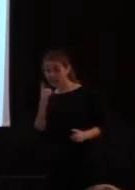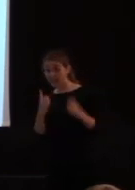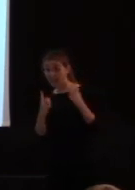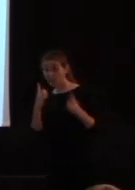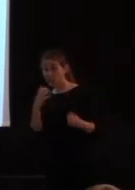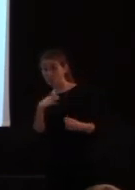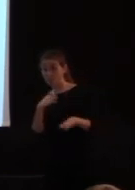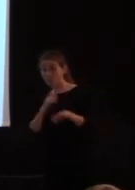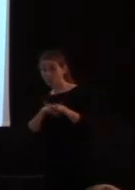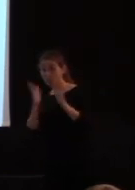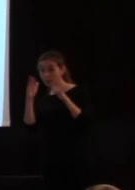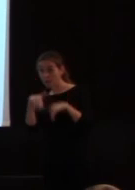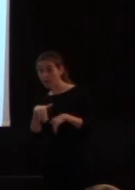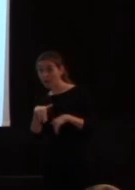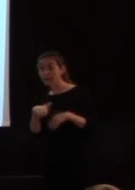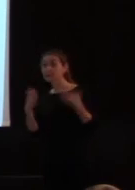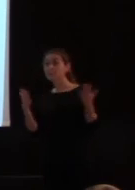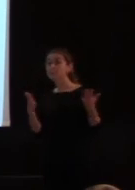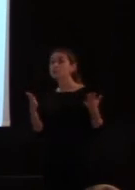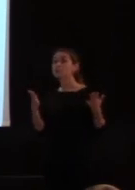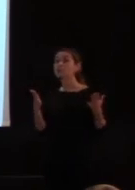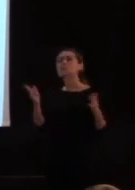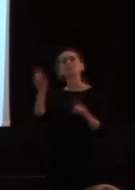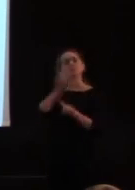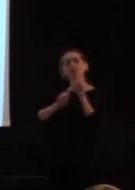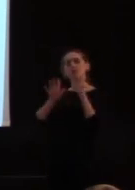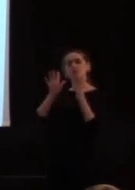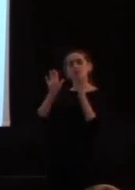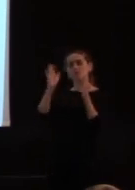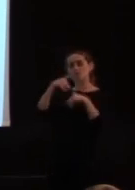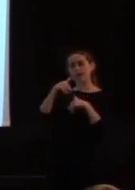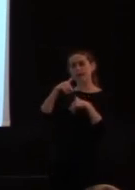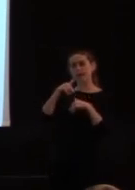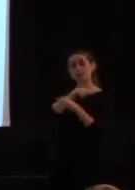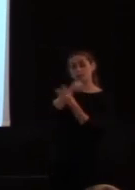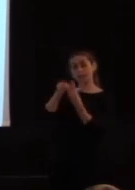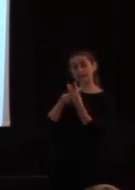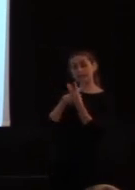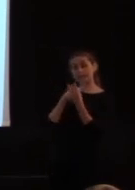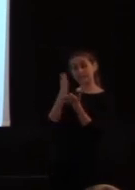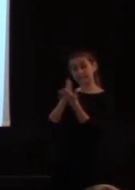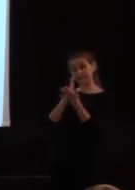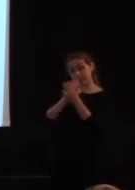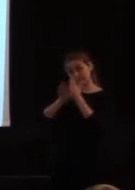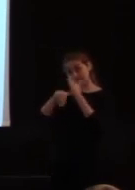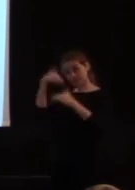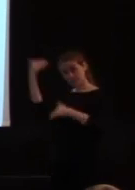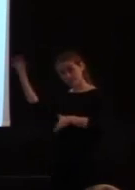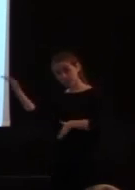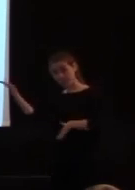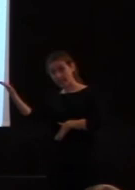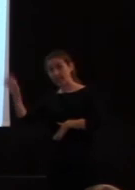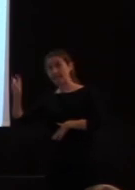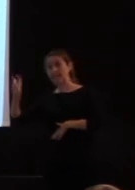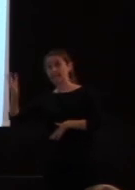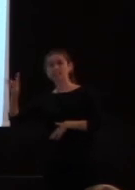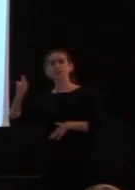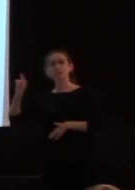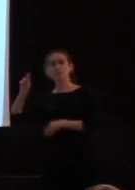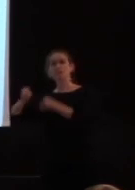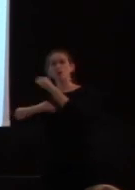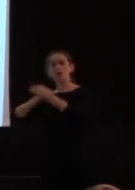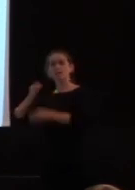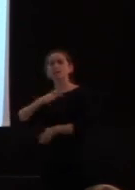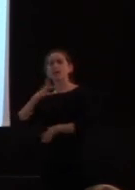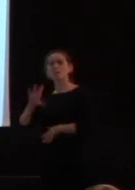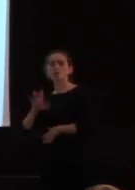tiempo, bien. Entonces lo que podéis hacer, no hay ningún problema. Salís un momento, salís, en un cuarto de hora lo podéis hacer la tarea, que es una